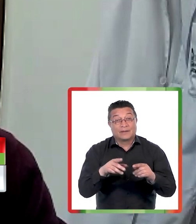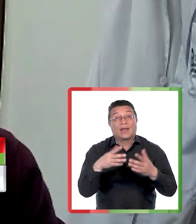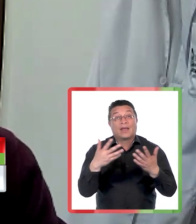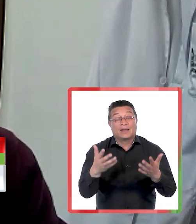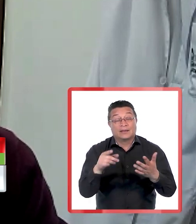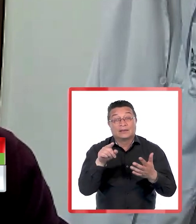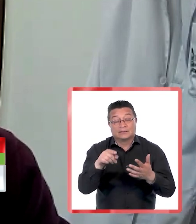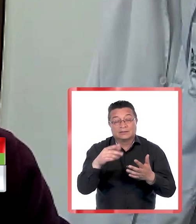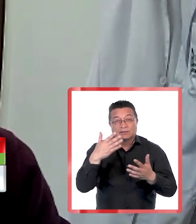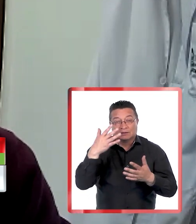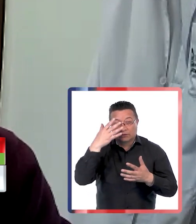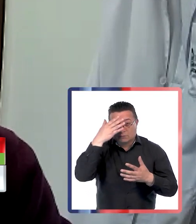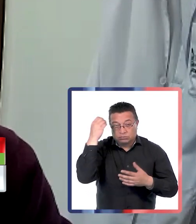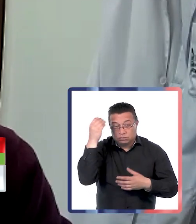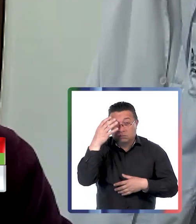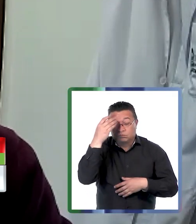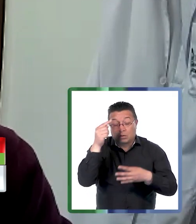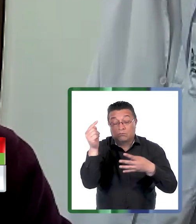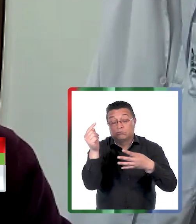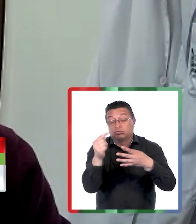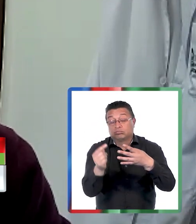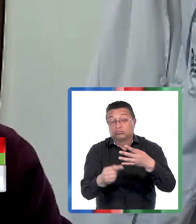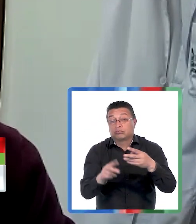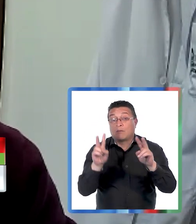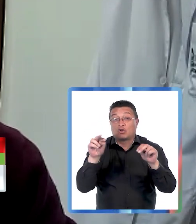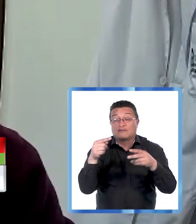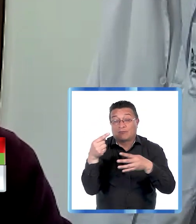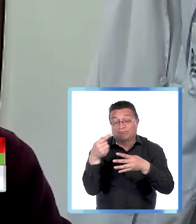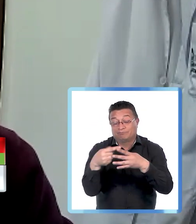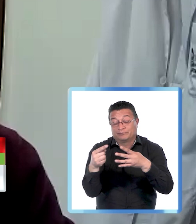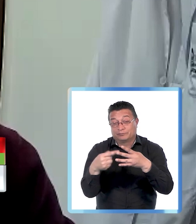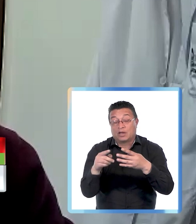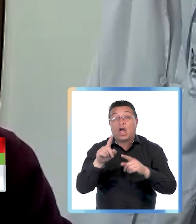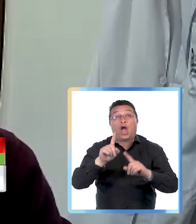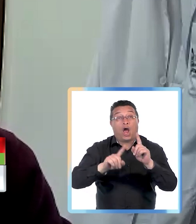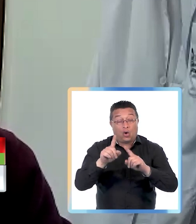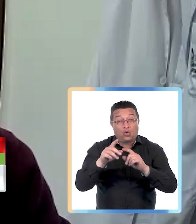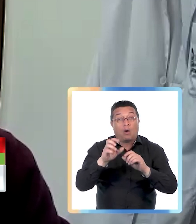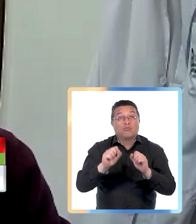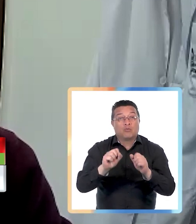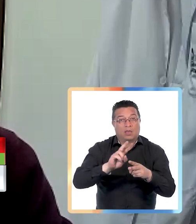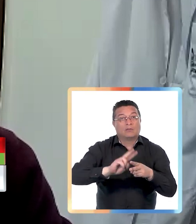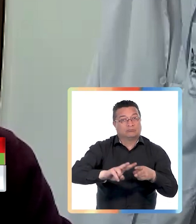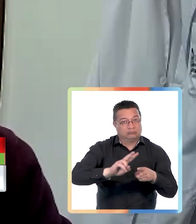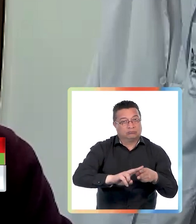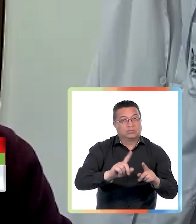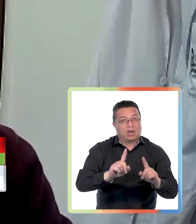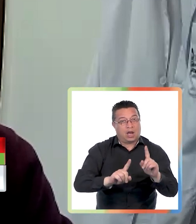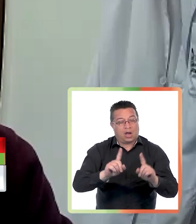En general, la demencia tiene muchas causas, algunas de ellas reversibles,